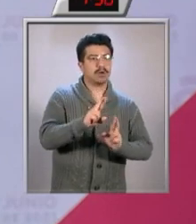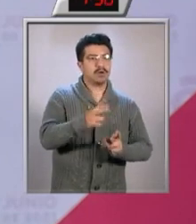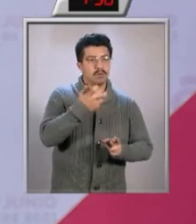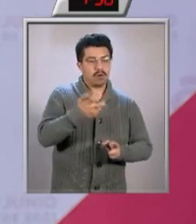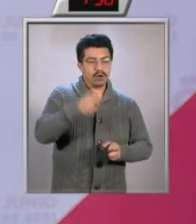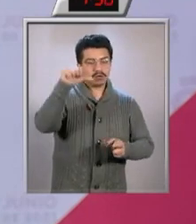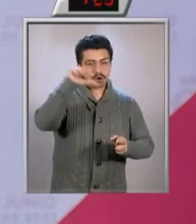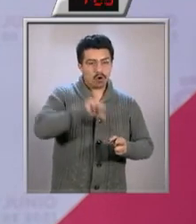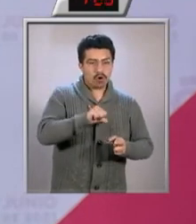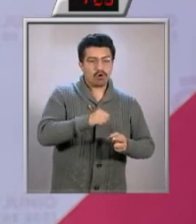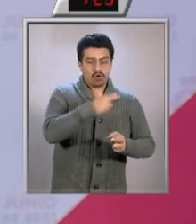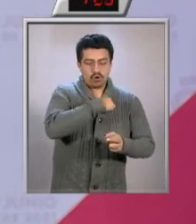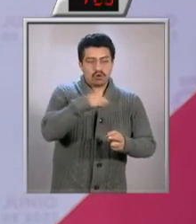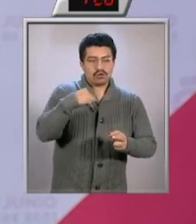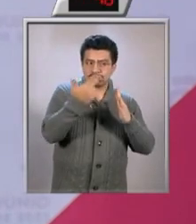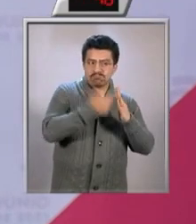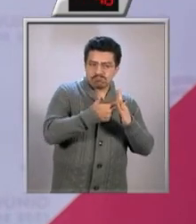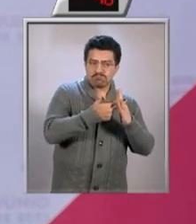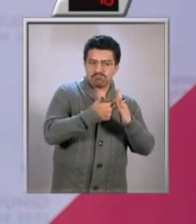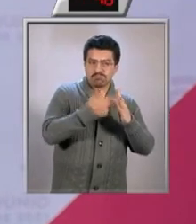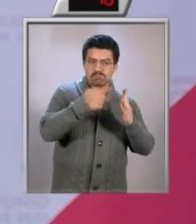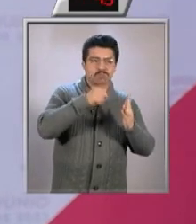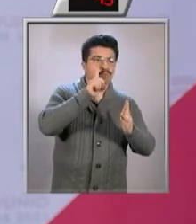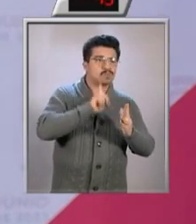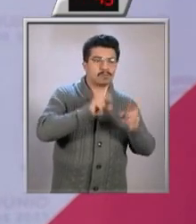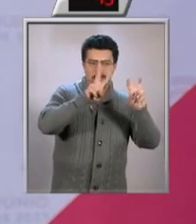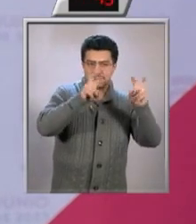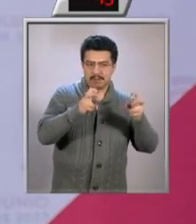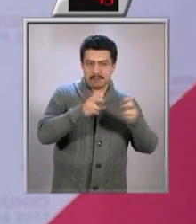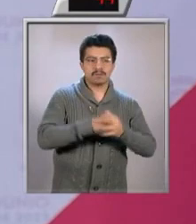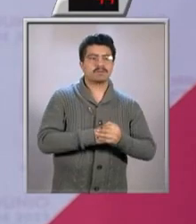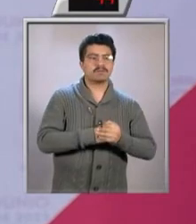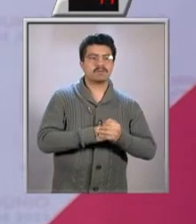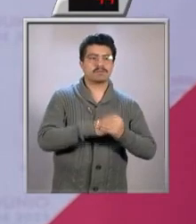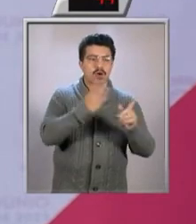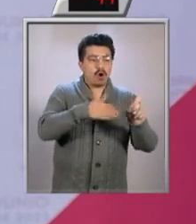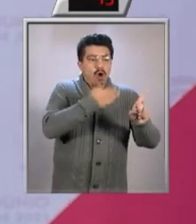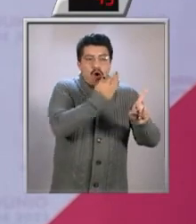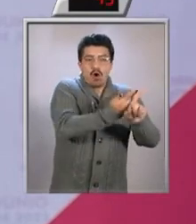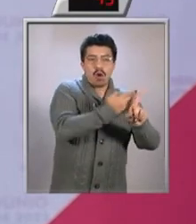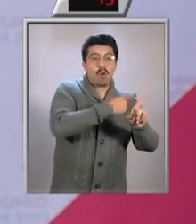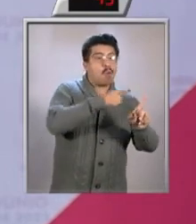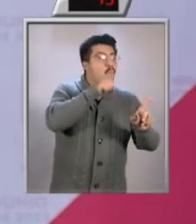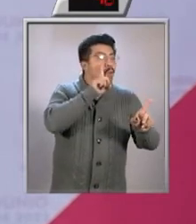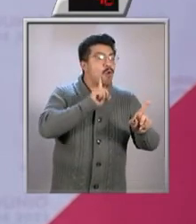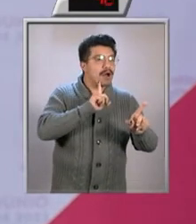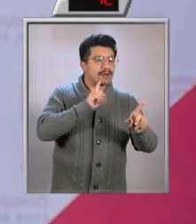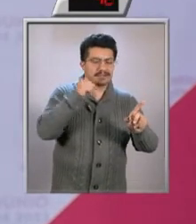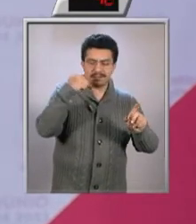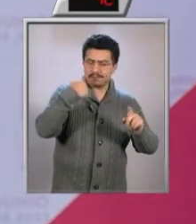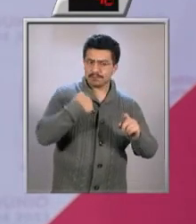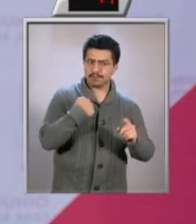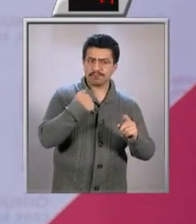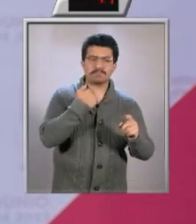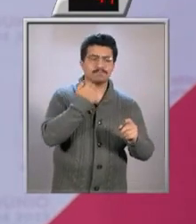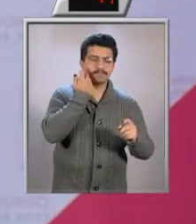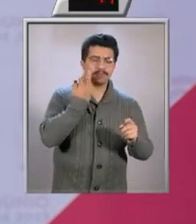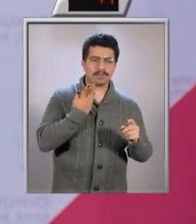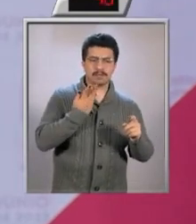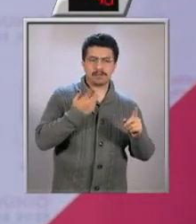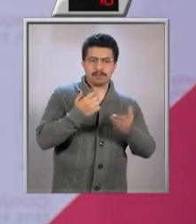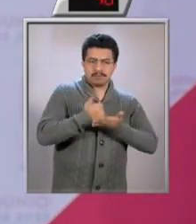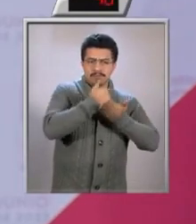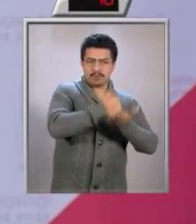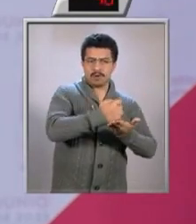los reflectores para hacer las candidatas cualquier agresión o violación contra las mujeres lo voy a tomar como un tema personal